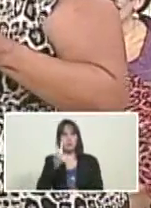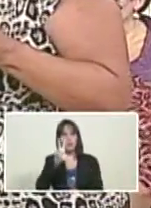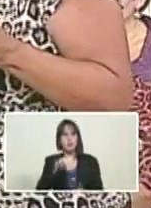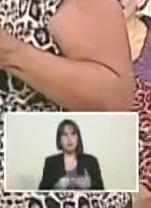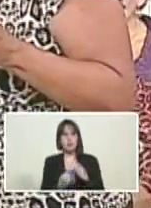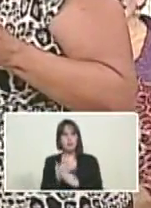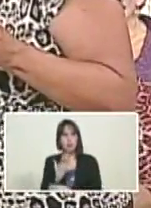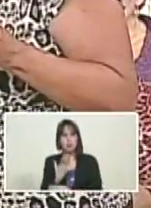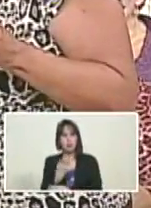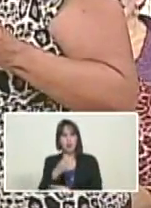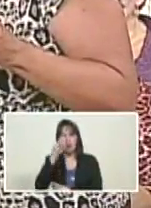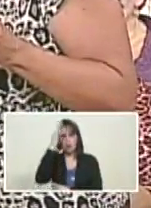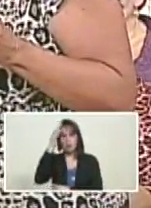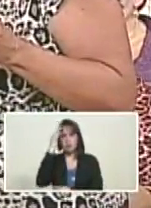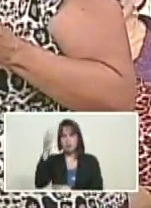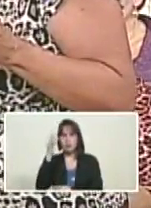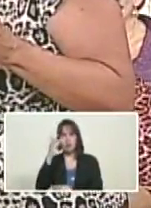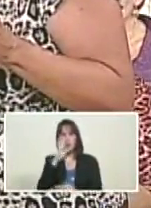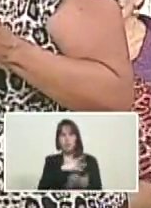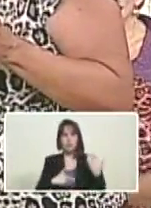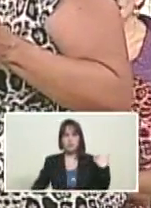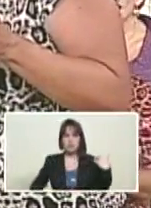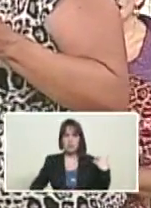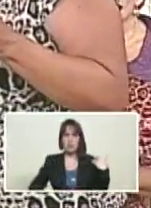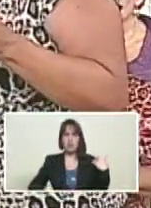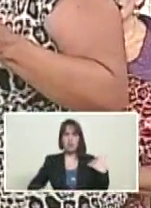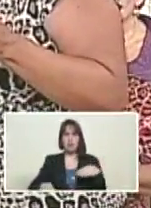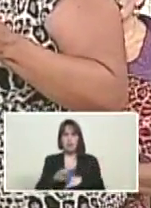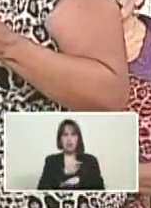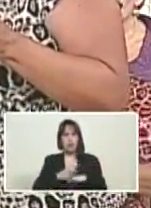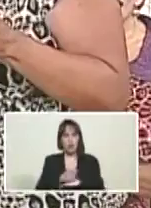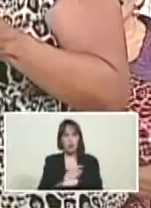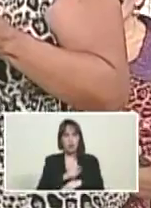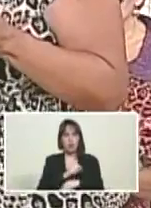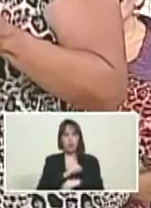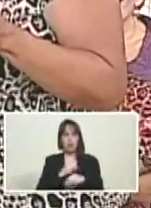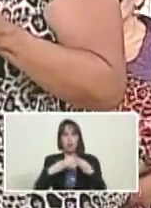mayo al Consejo Presidencial del Gobierno Popular para la Salud.